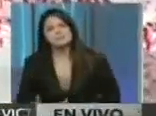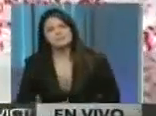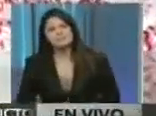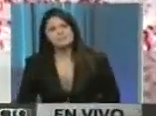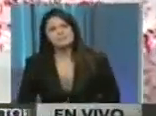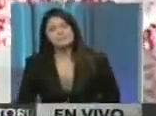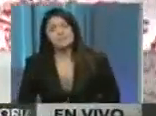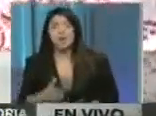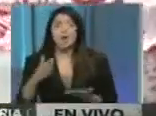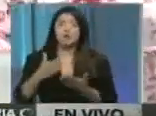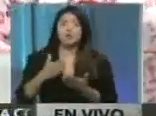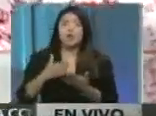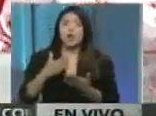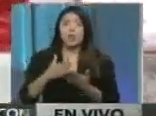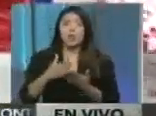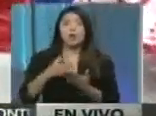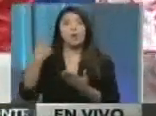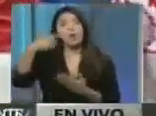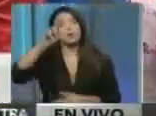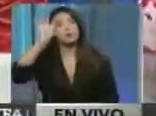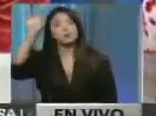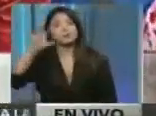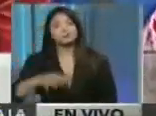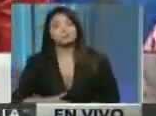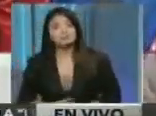En una escuela en el exterior.